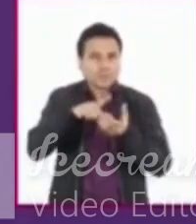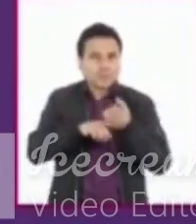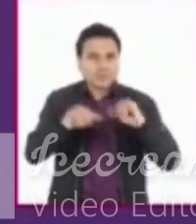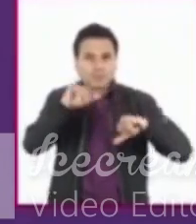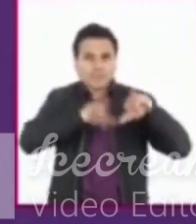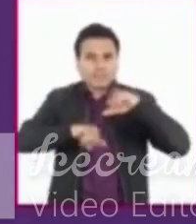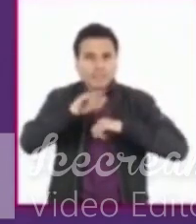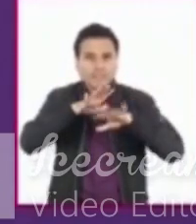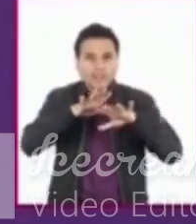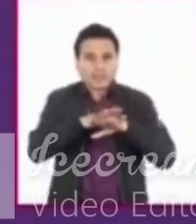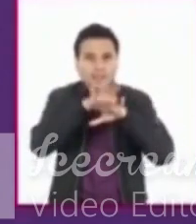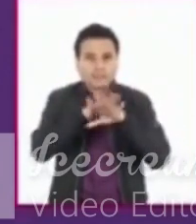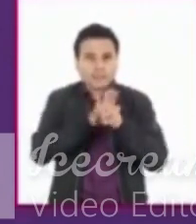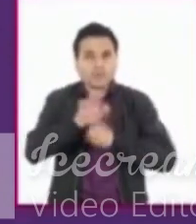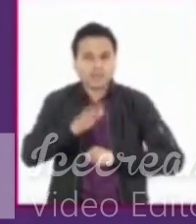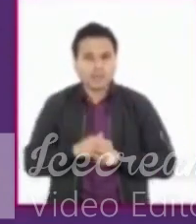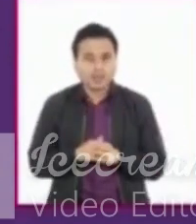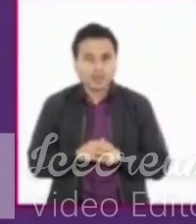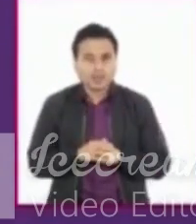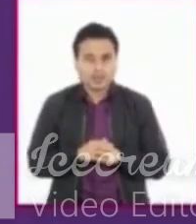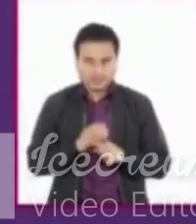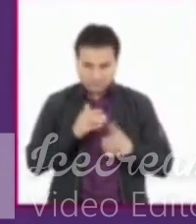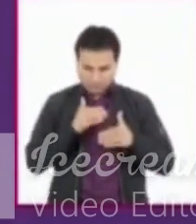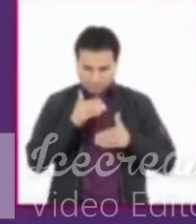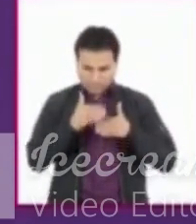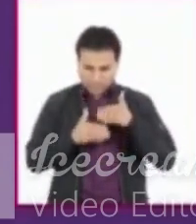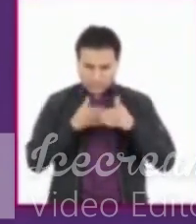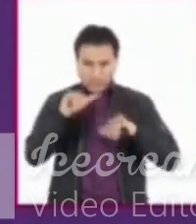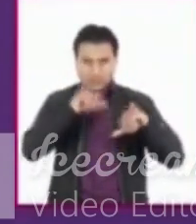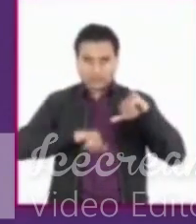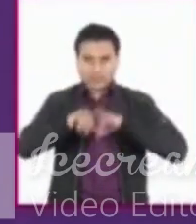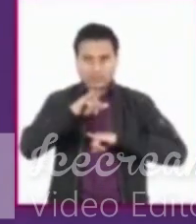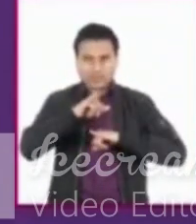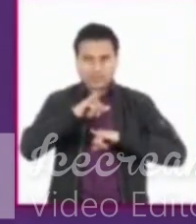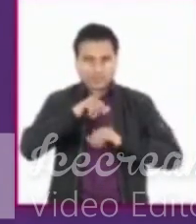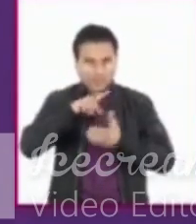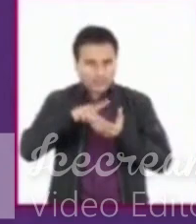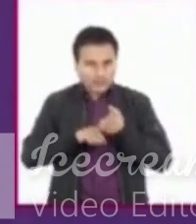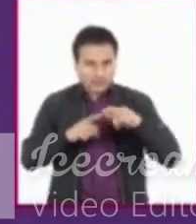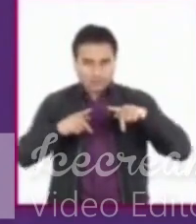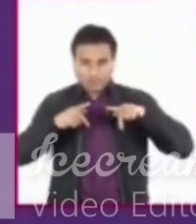¿Los procesos químicos solo tienen que ver con los seres vivos?